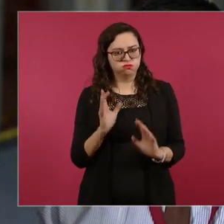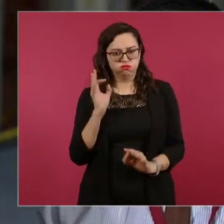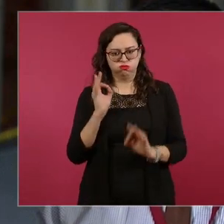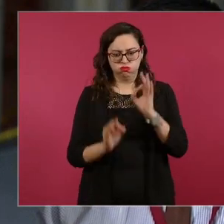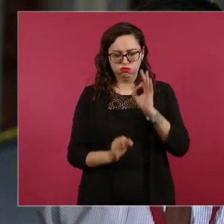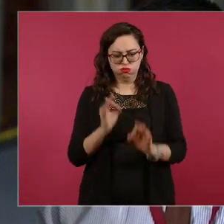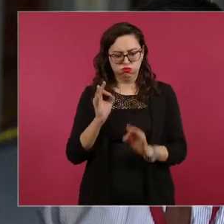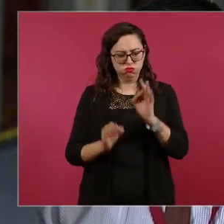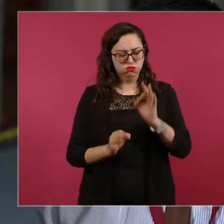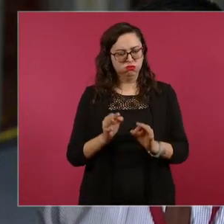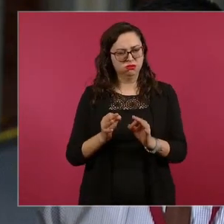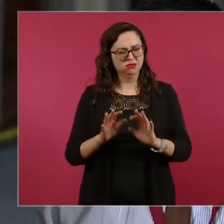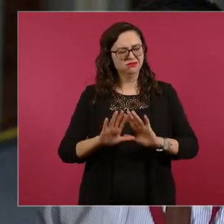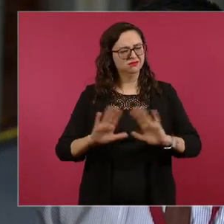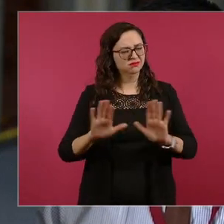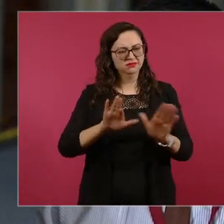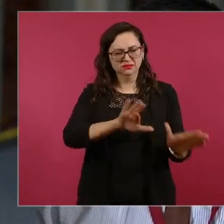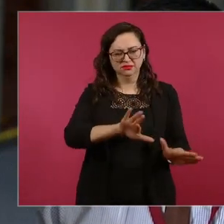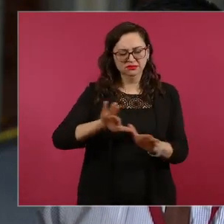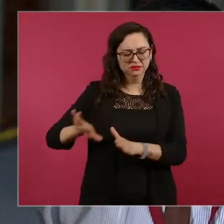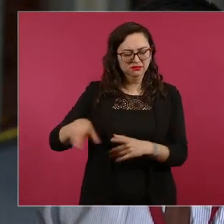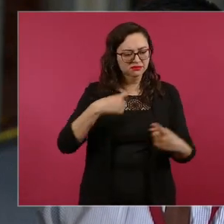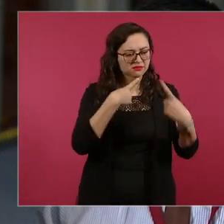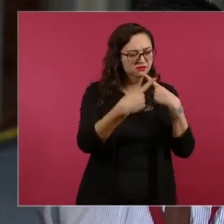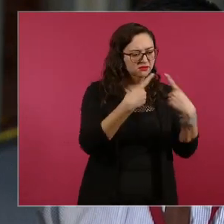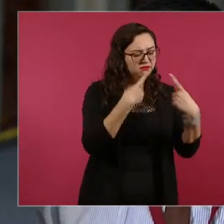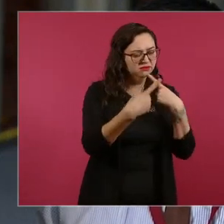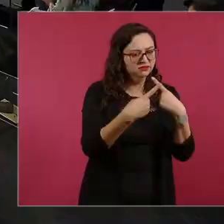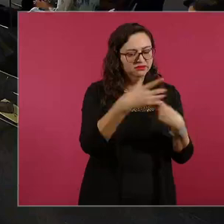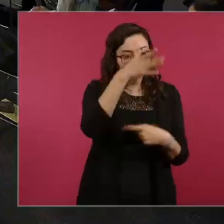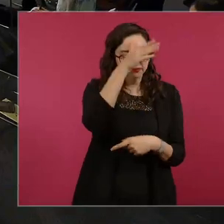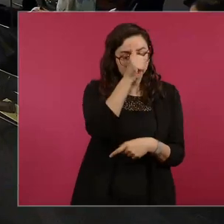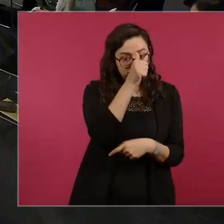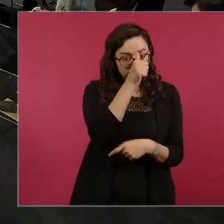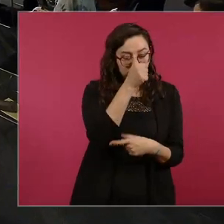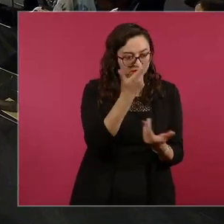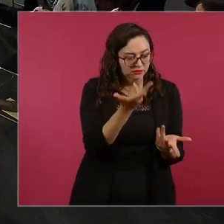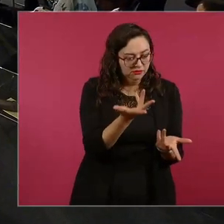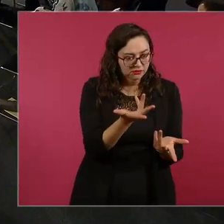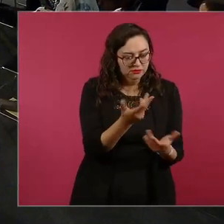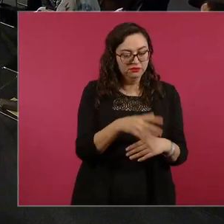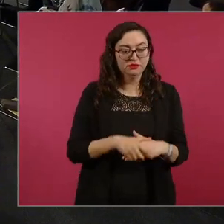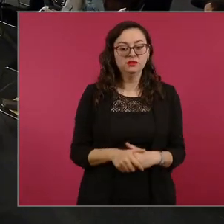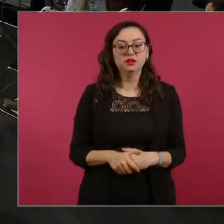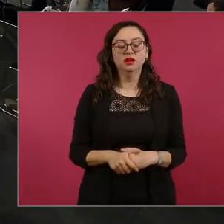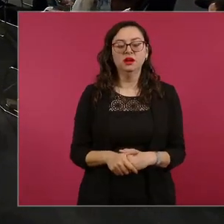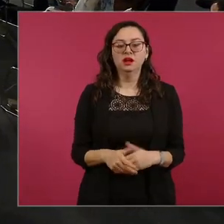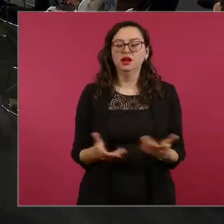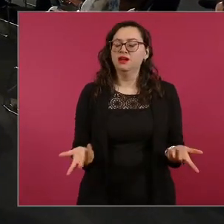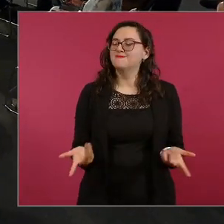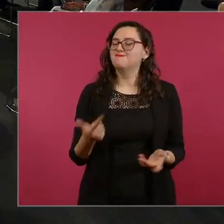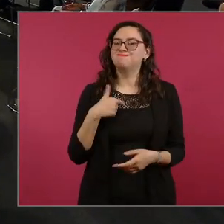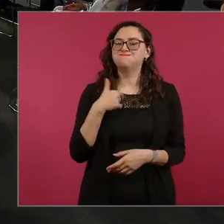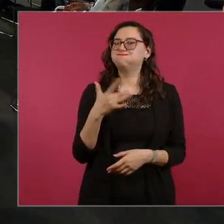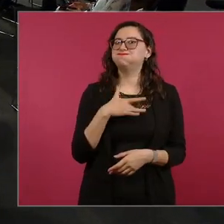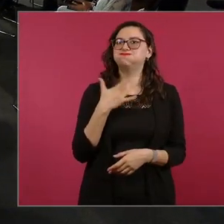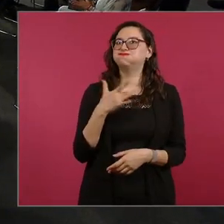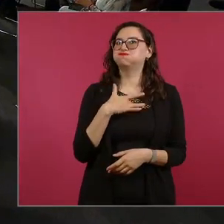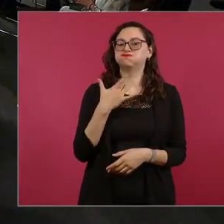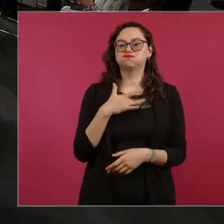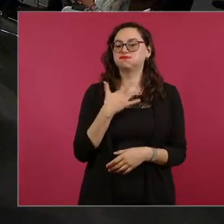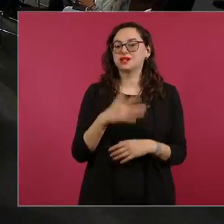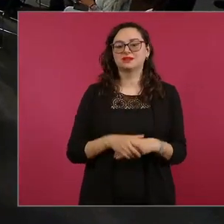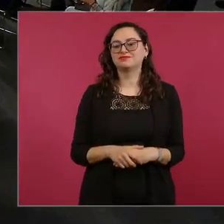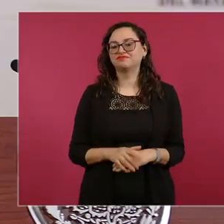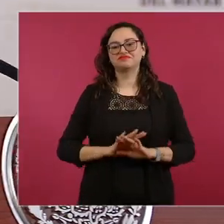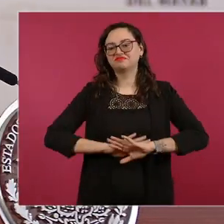por la vía de una plática, negociarlo, finalmente pueda terminar. Yo ya pienso que lo mejor es que